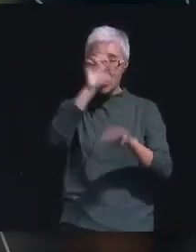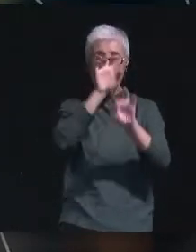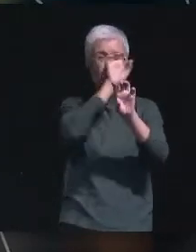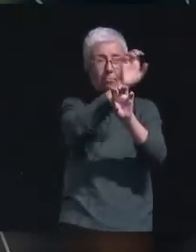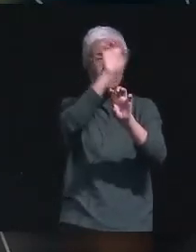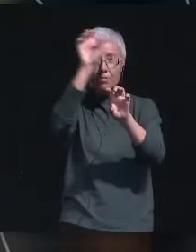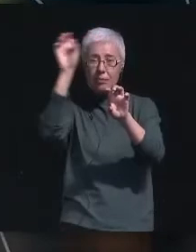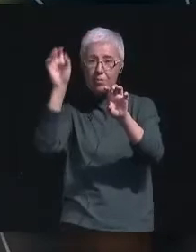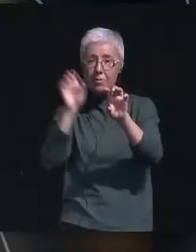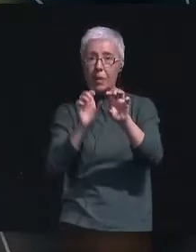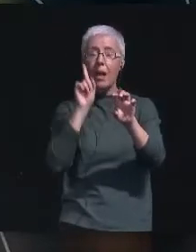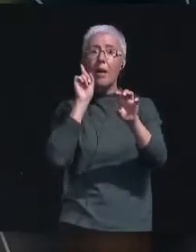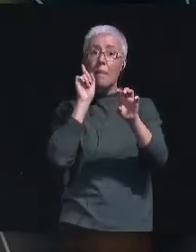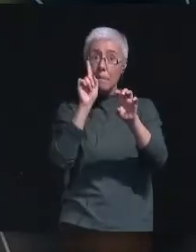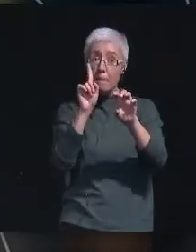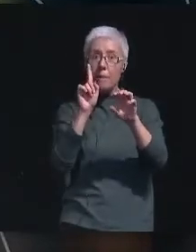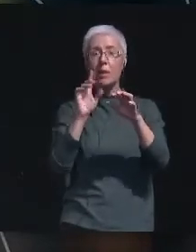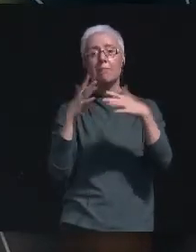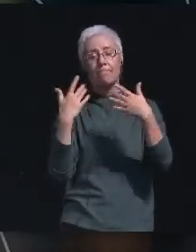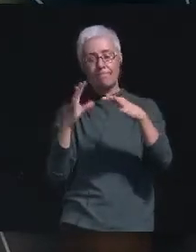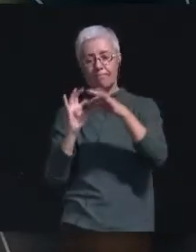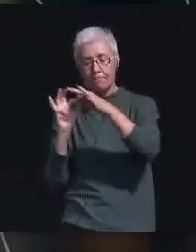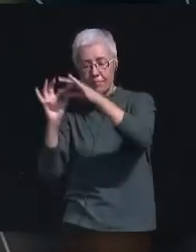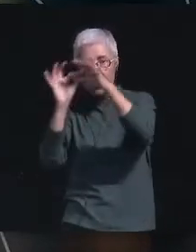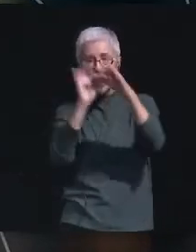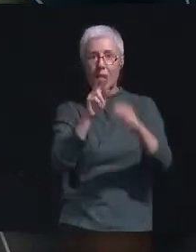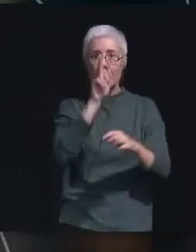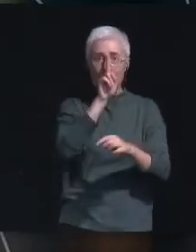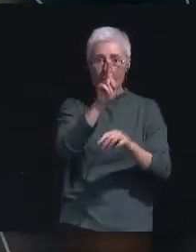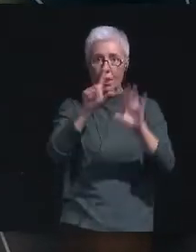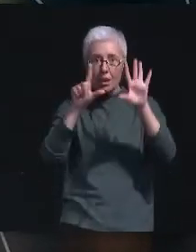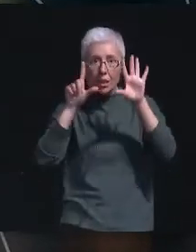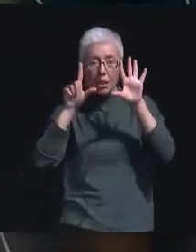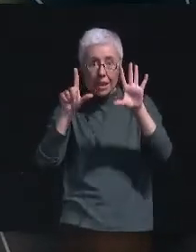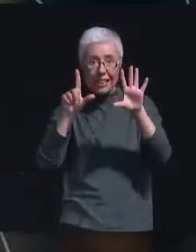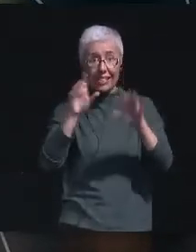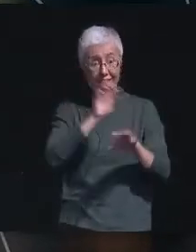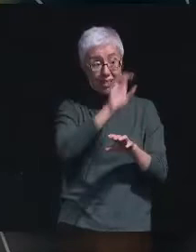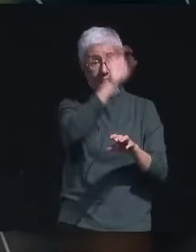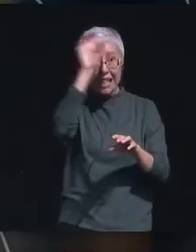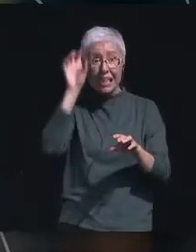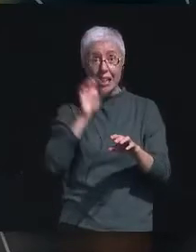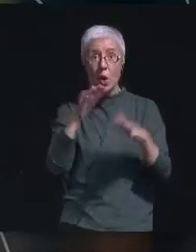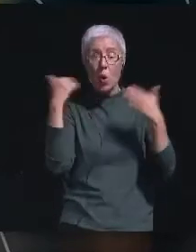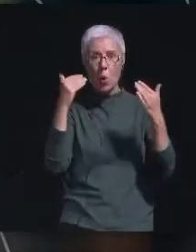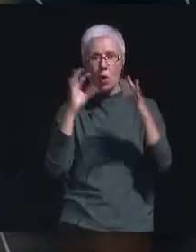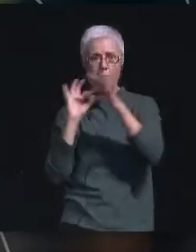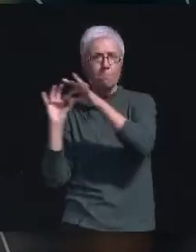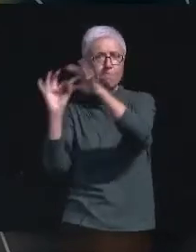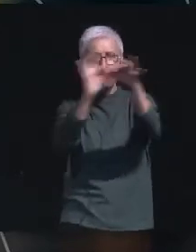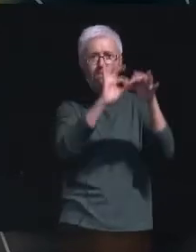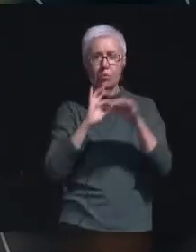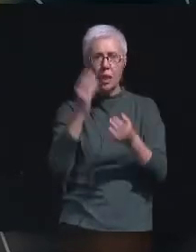fragmentada es una Europa que ha puesto de acuerdo a 27 estados para movilizar 750.000 millones en un mes. Me parece que es un